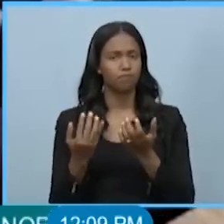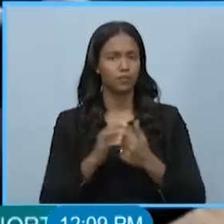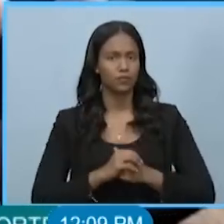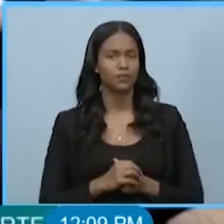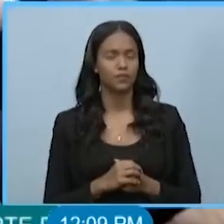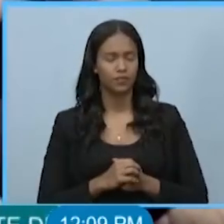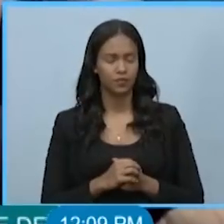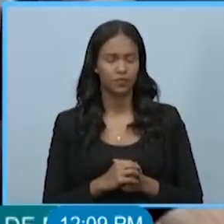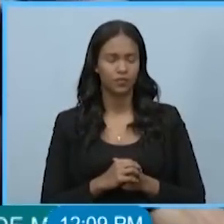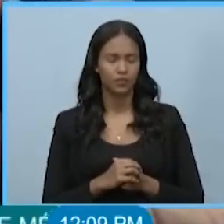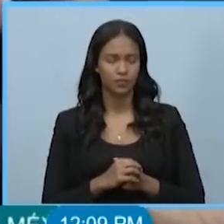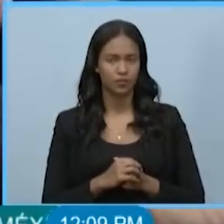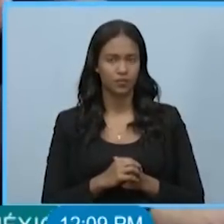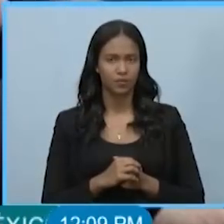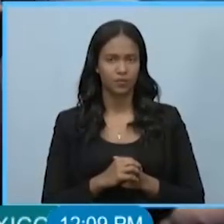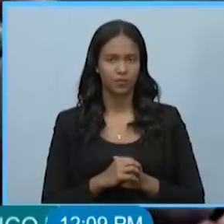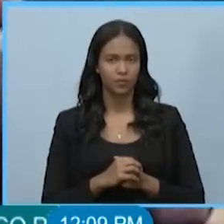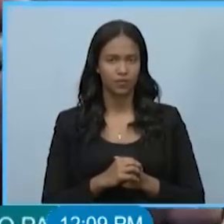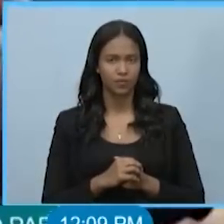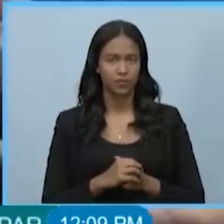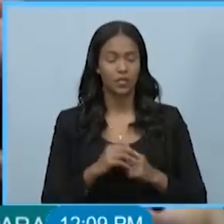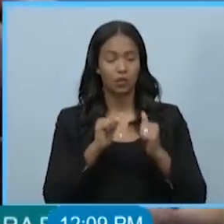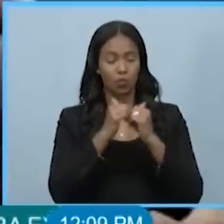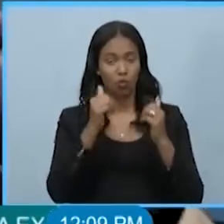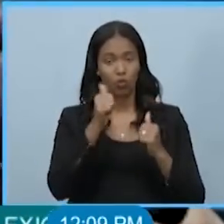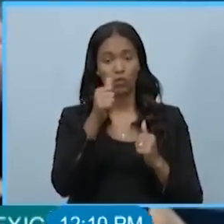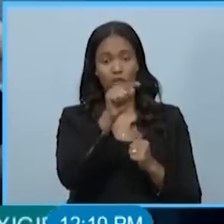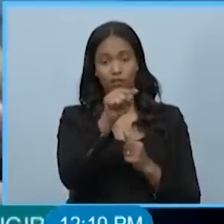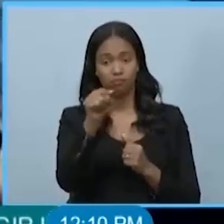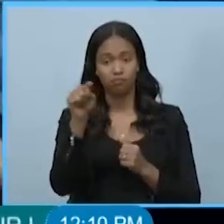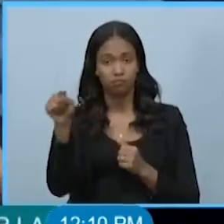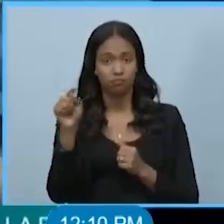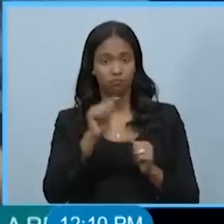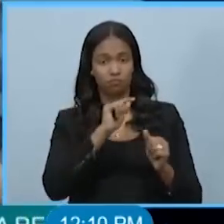puntos del país estarán aquí cumpliendo con Amable,